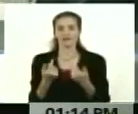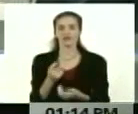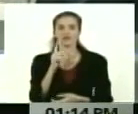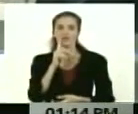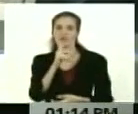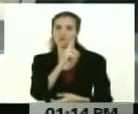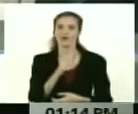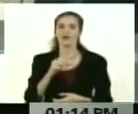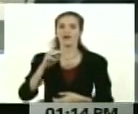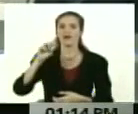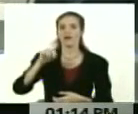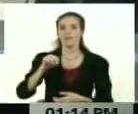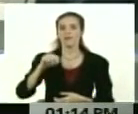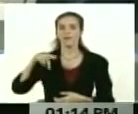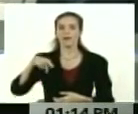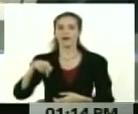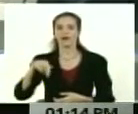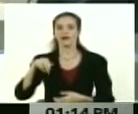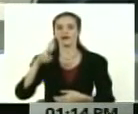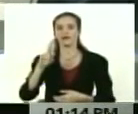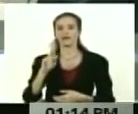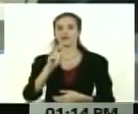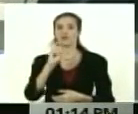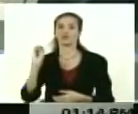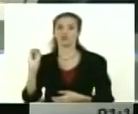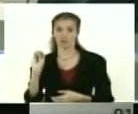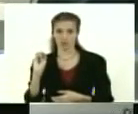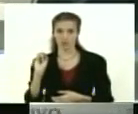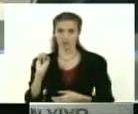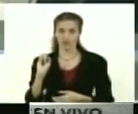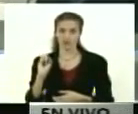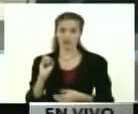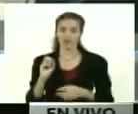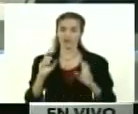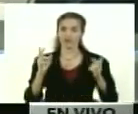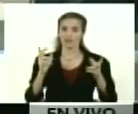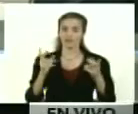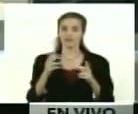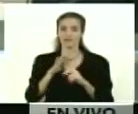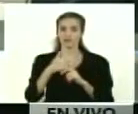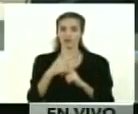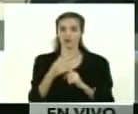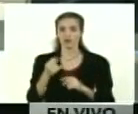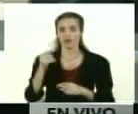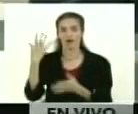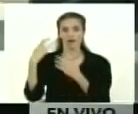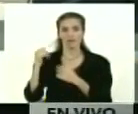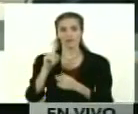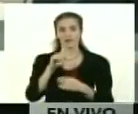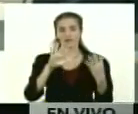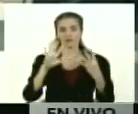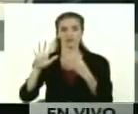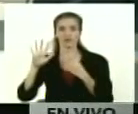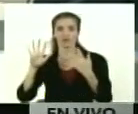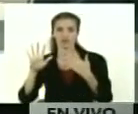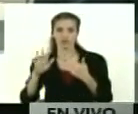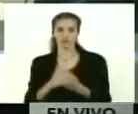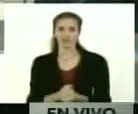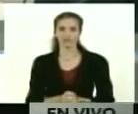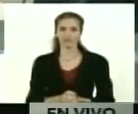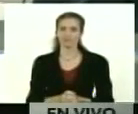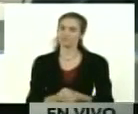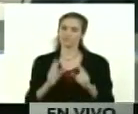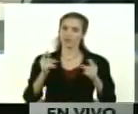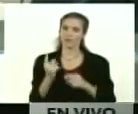el MBR 200 y la coyuntura electoral de 1998.